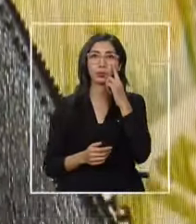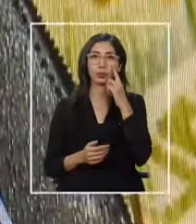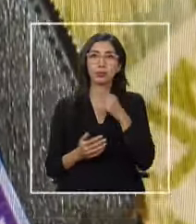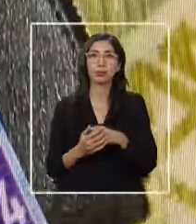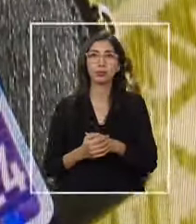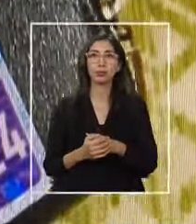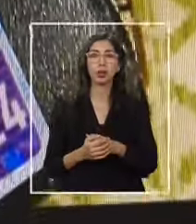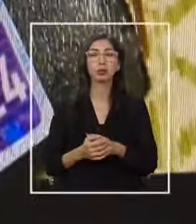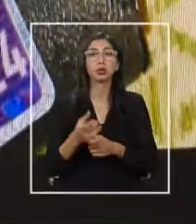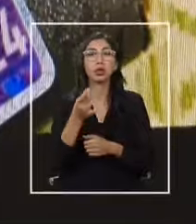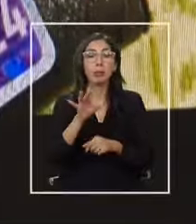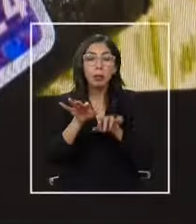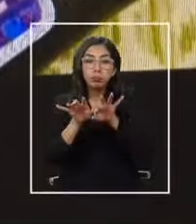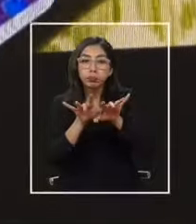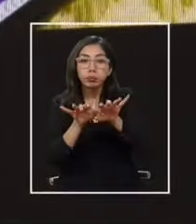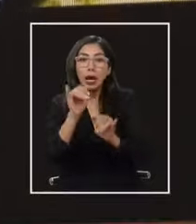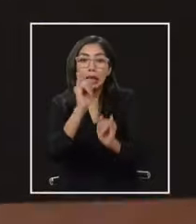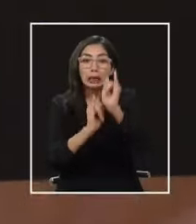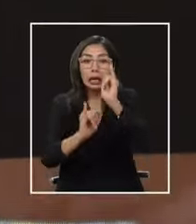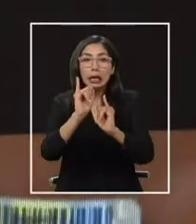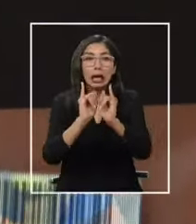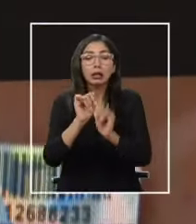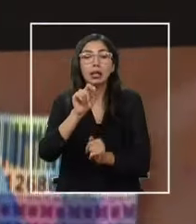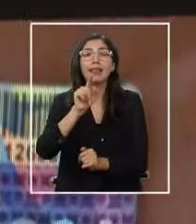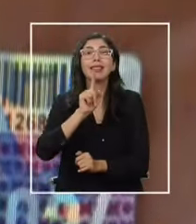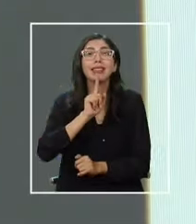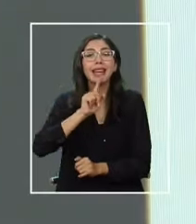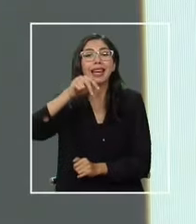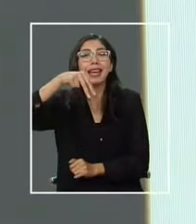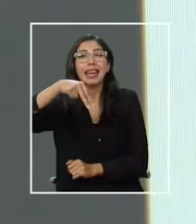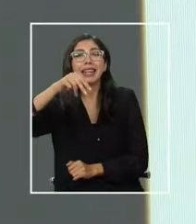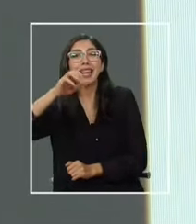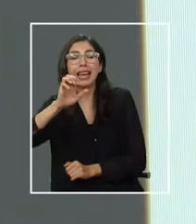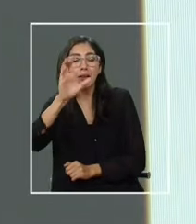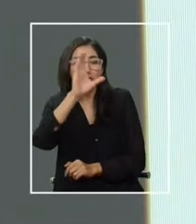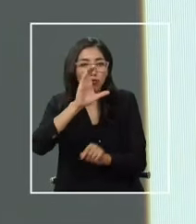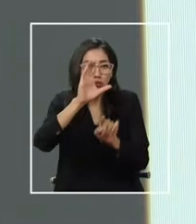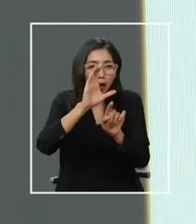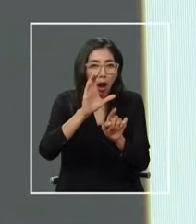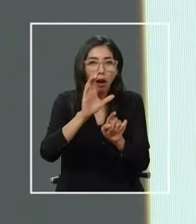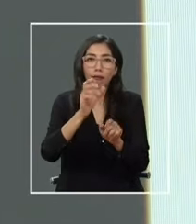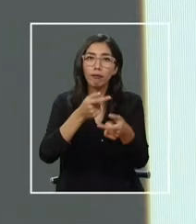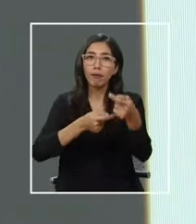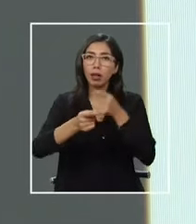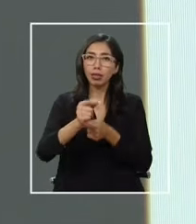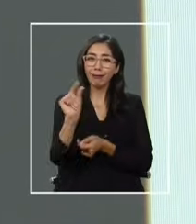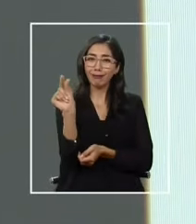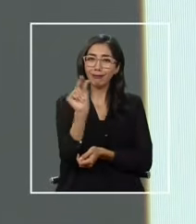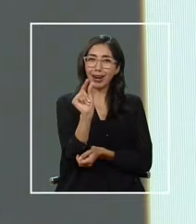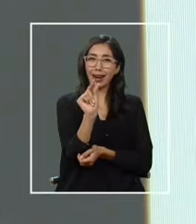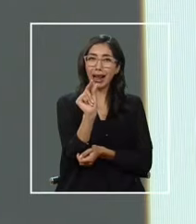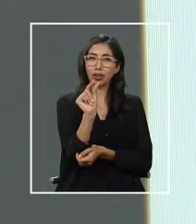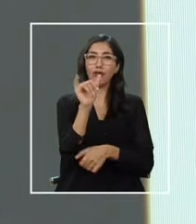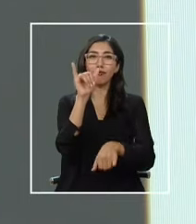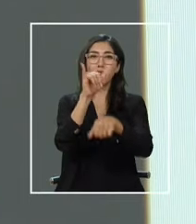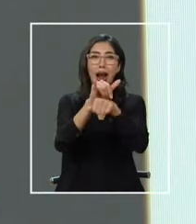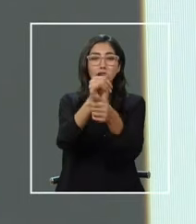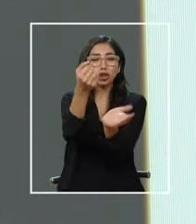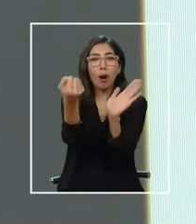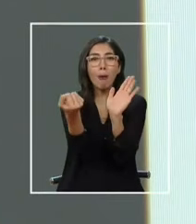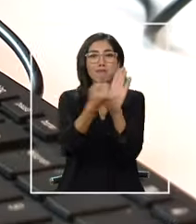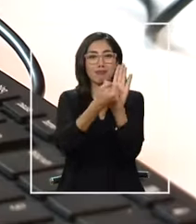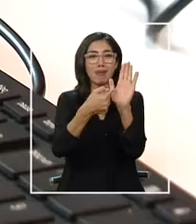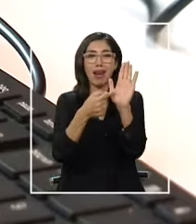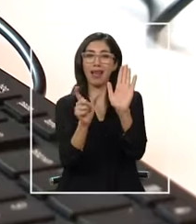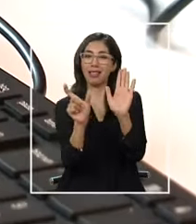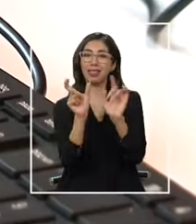Solo basta escribir TNE en las distintas redes sociales para ver decenas de ofertas del sello 2024 falsificado que valida el